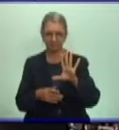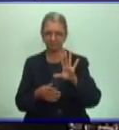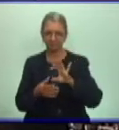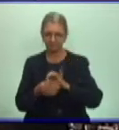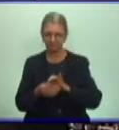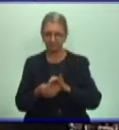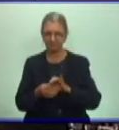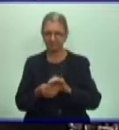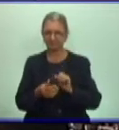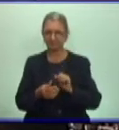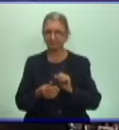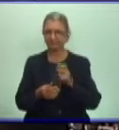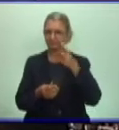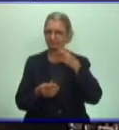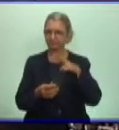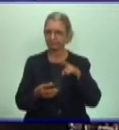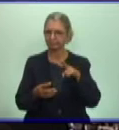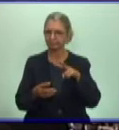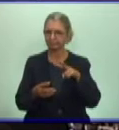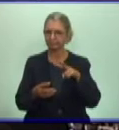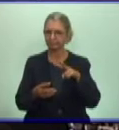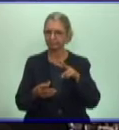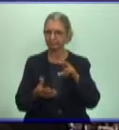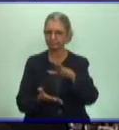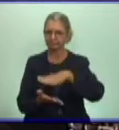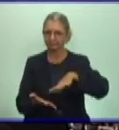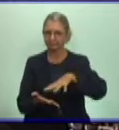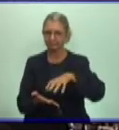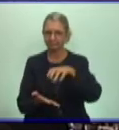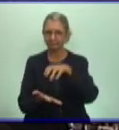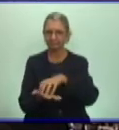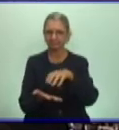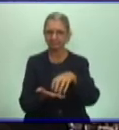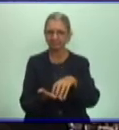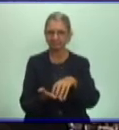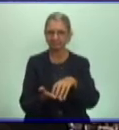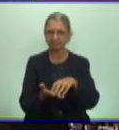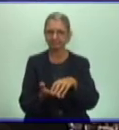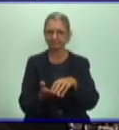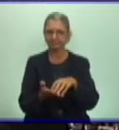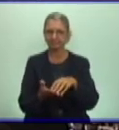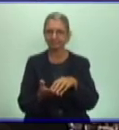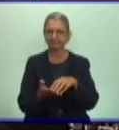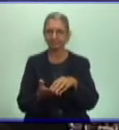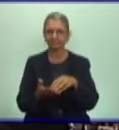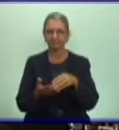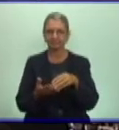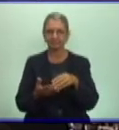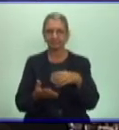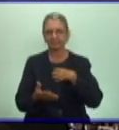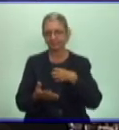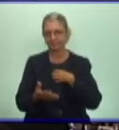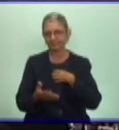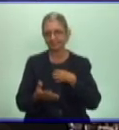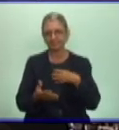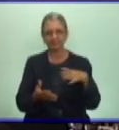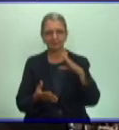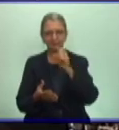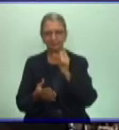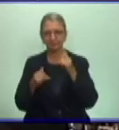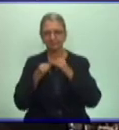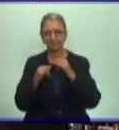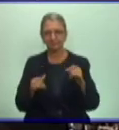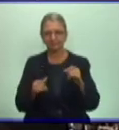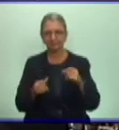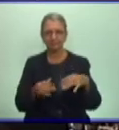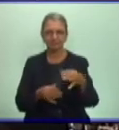quinto grado vive en una zona urbana, pero posee toda la información referida a su municipio, ¿puede